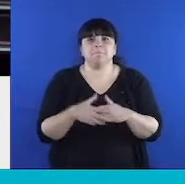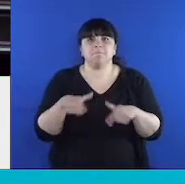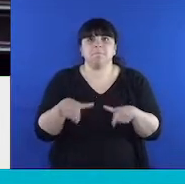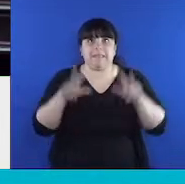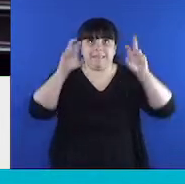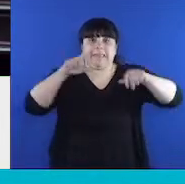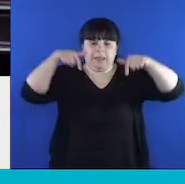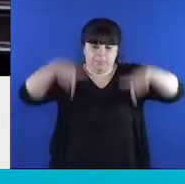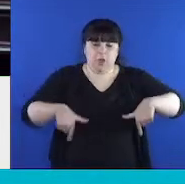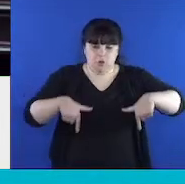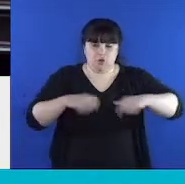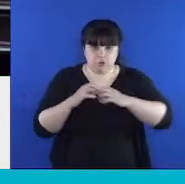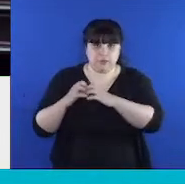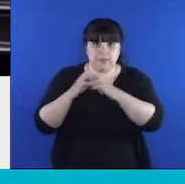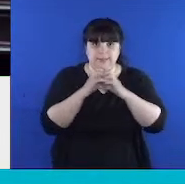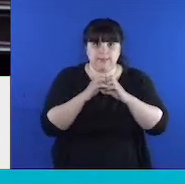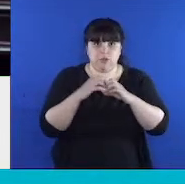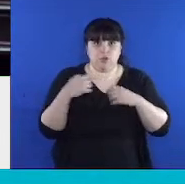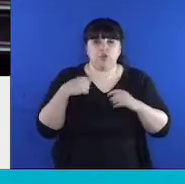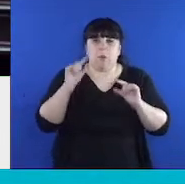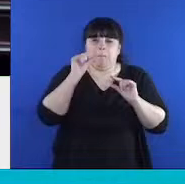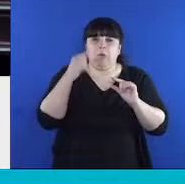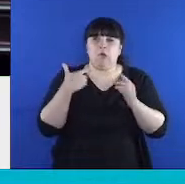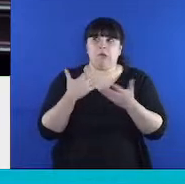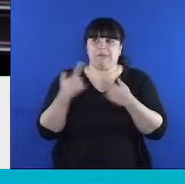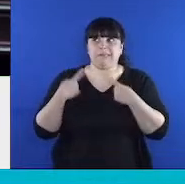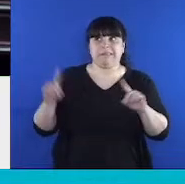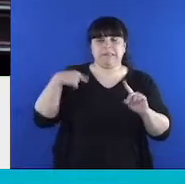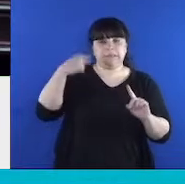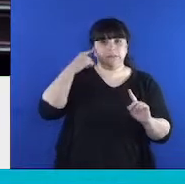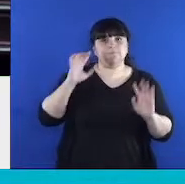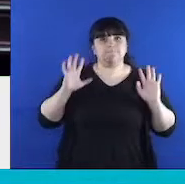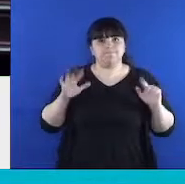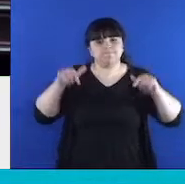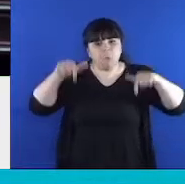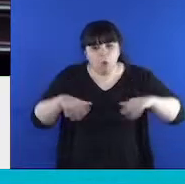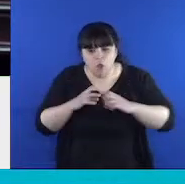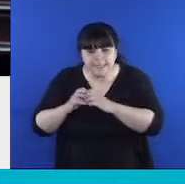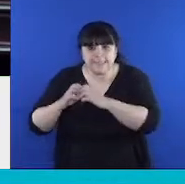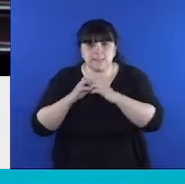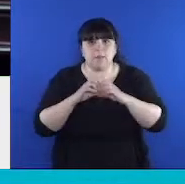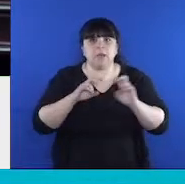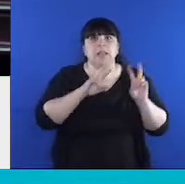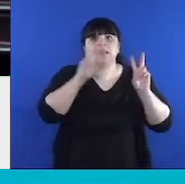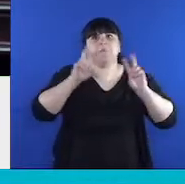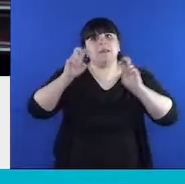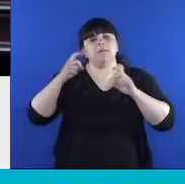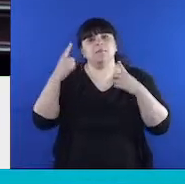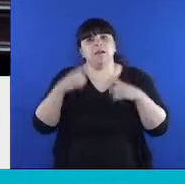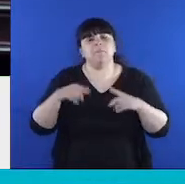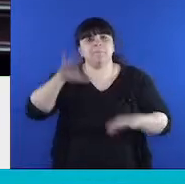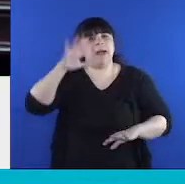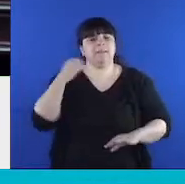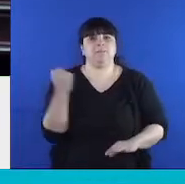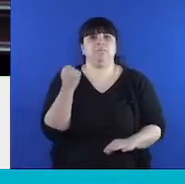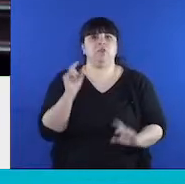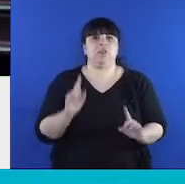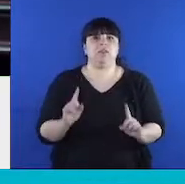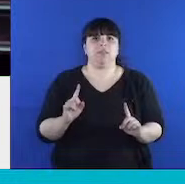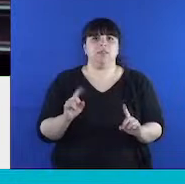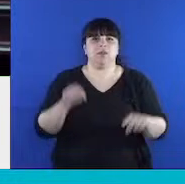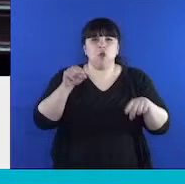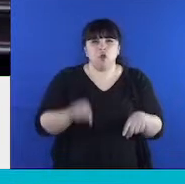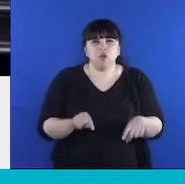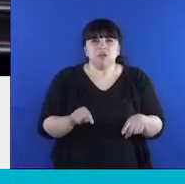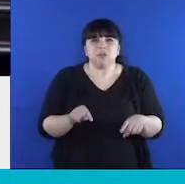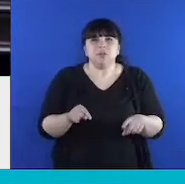Yo creo que esta sesión trató temas mucho más importantes que ese. Yo creo que hoy tratamos leyes vinculadas a la